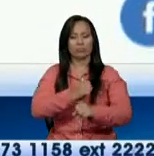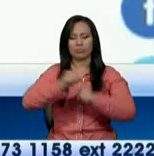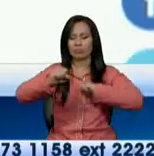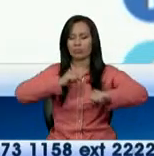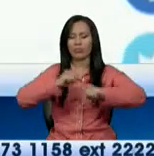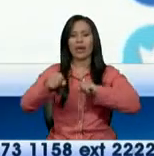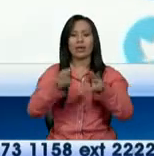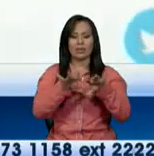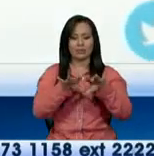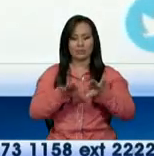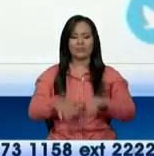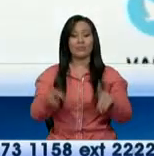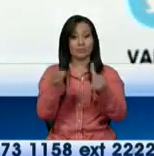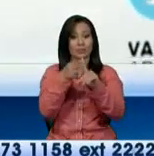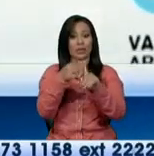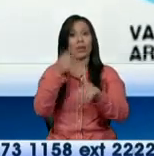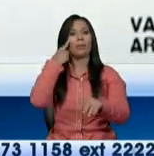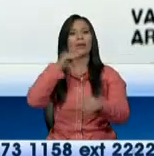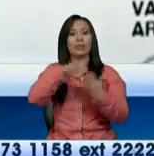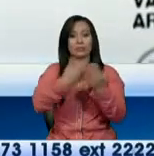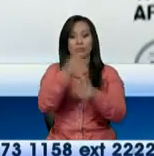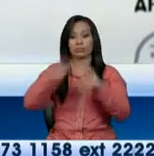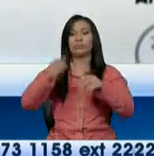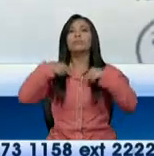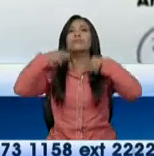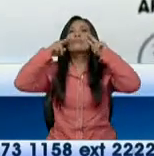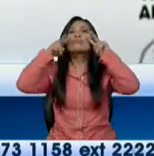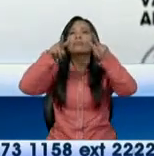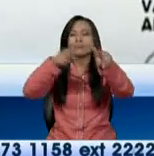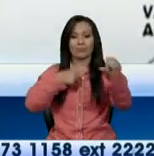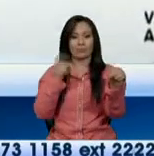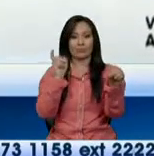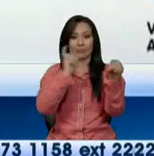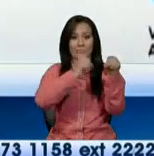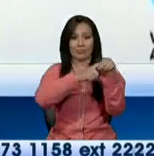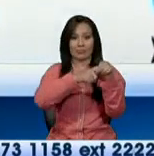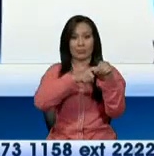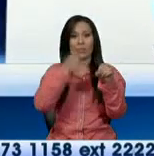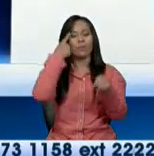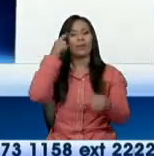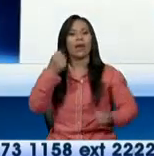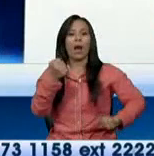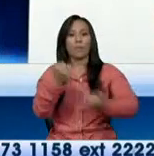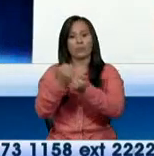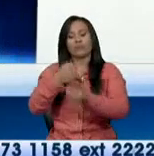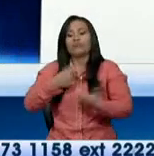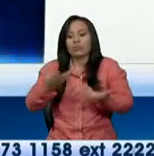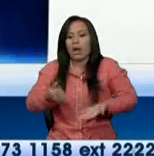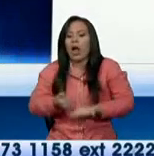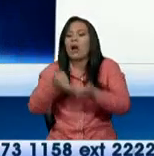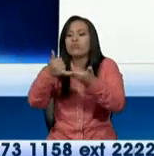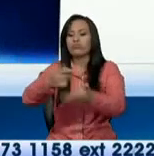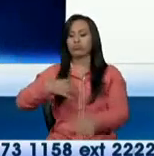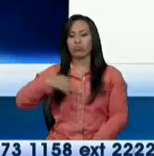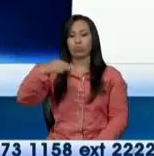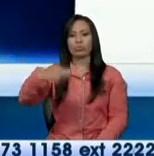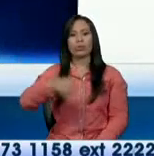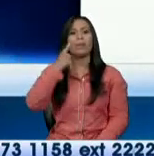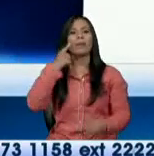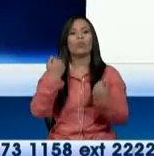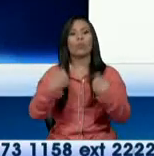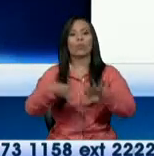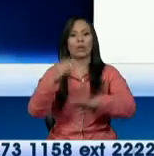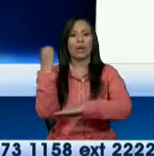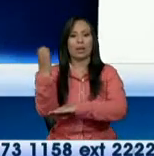una plataforma en línea y que los ciudadanos se inscriban para aportar su contingente en la emergencia